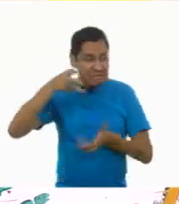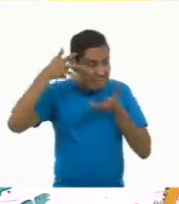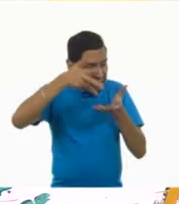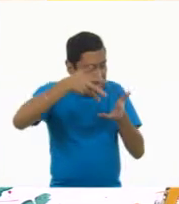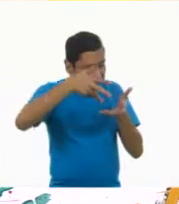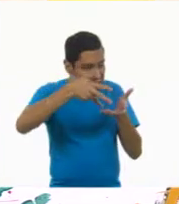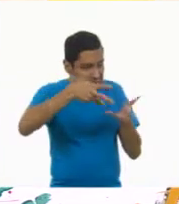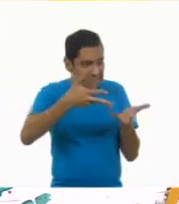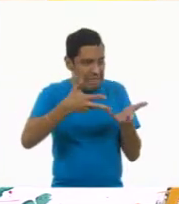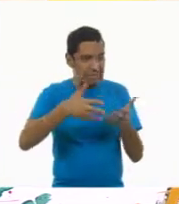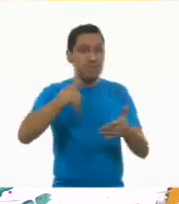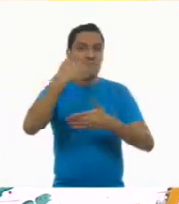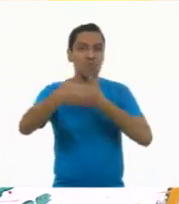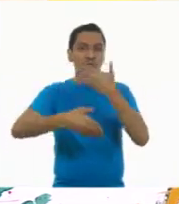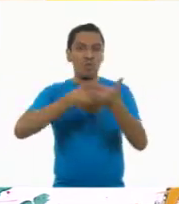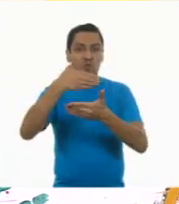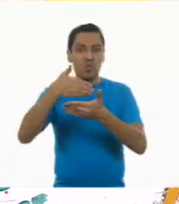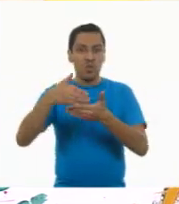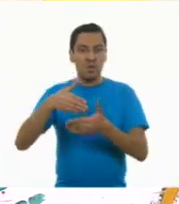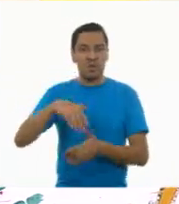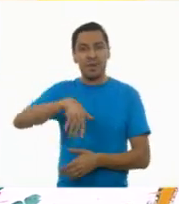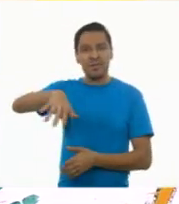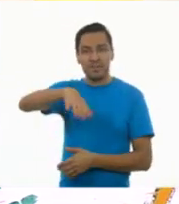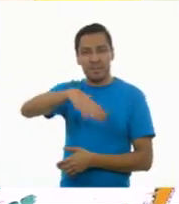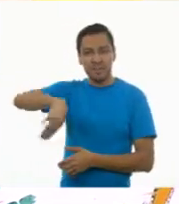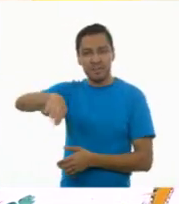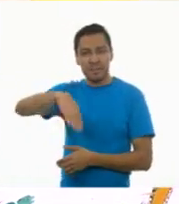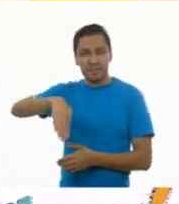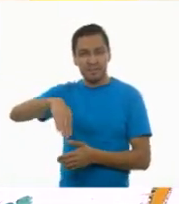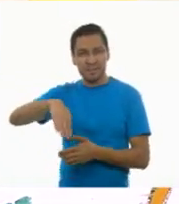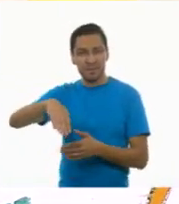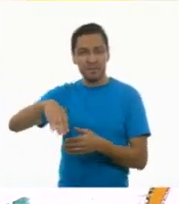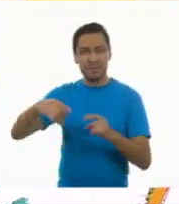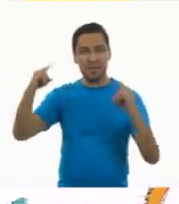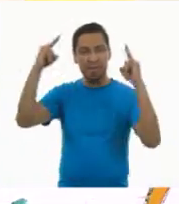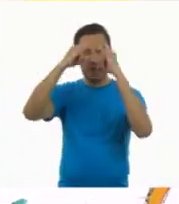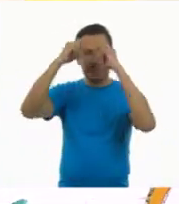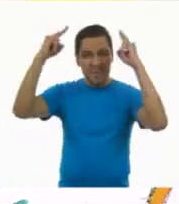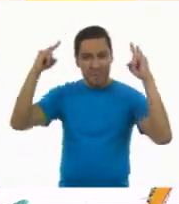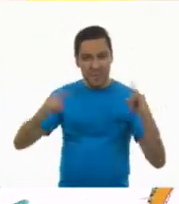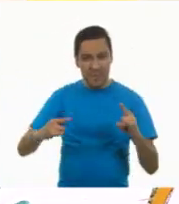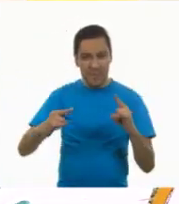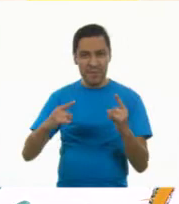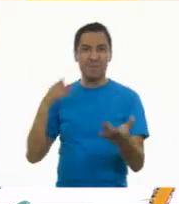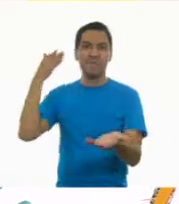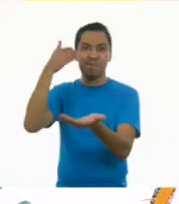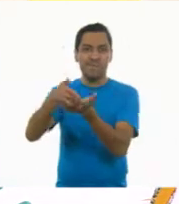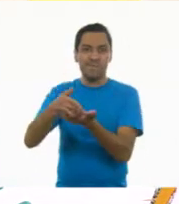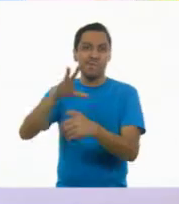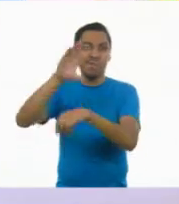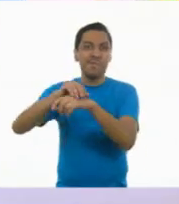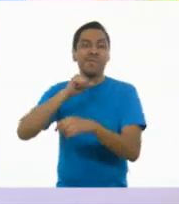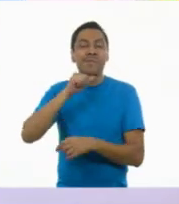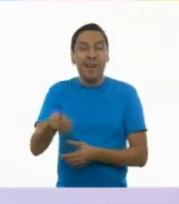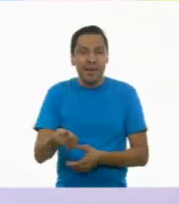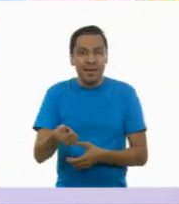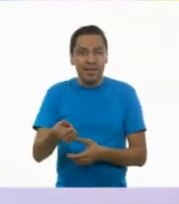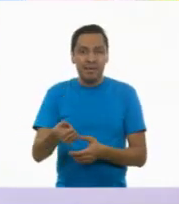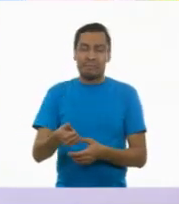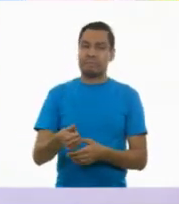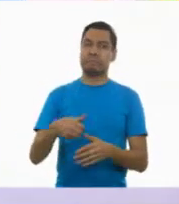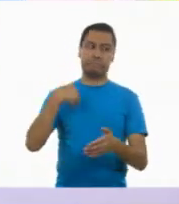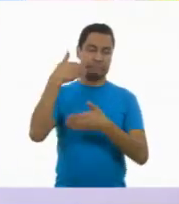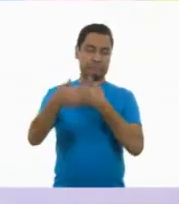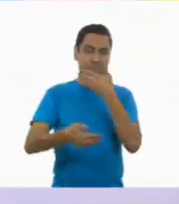el riesgo de que ya no la dejen ir al campamento, además de que la castiguen más. Además de eso, va a perjudicar a su